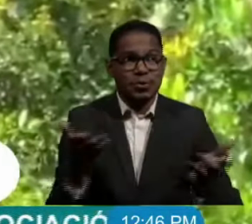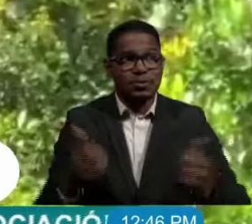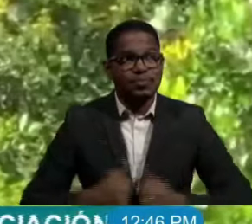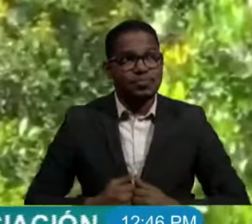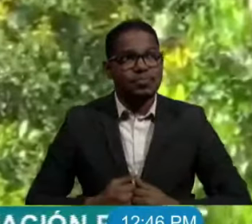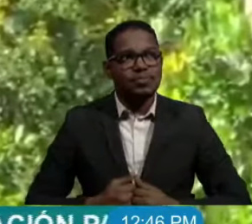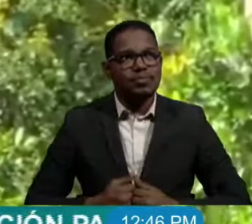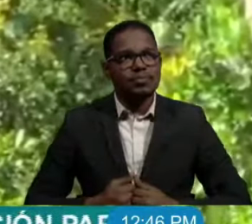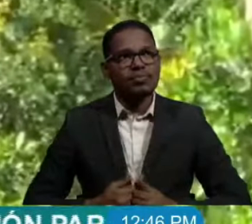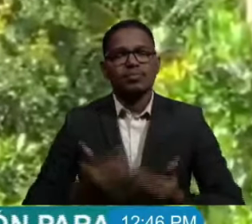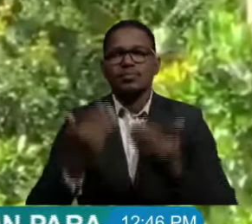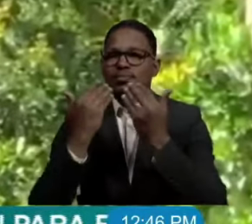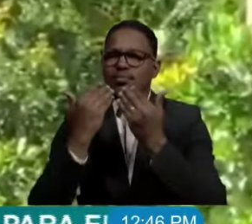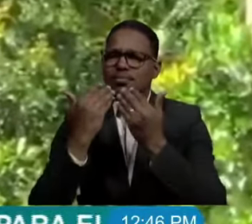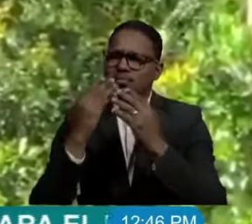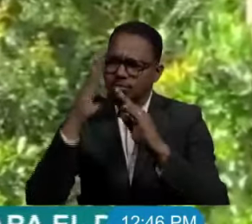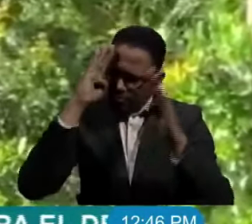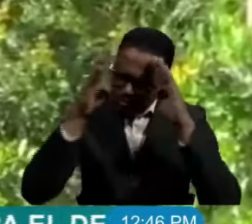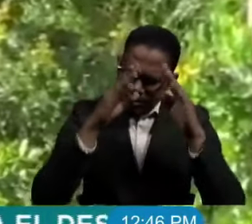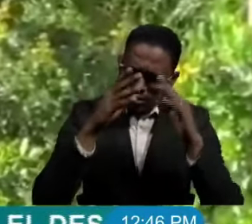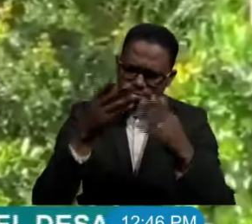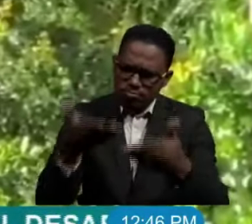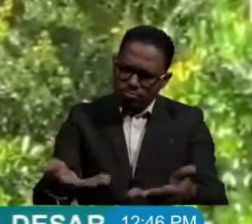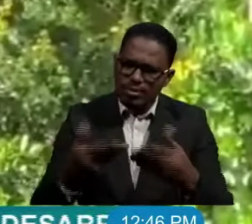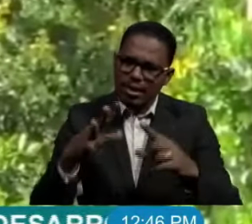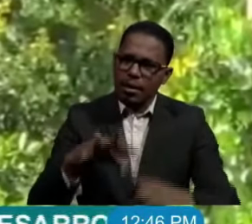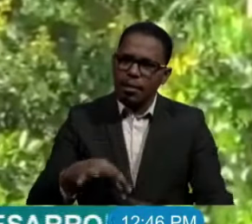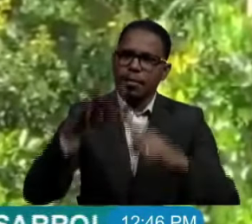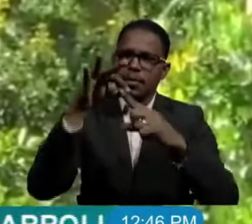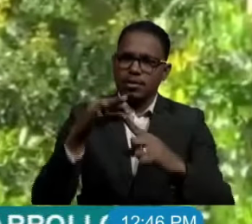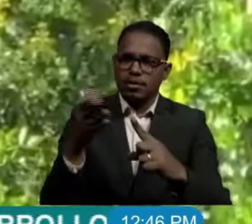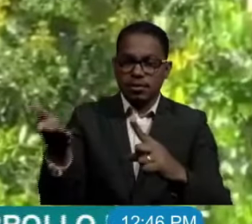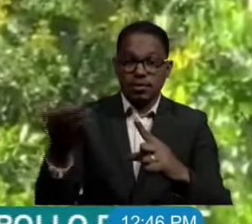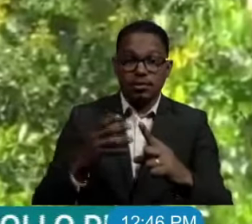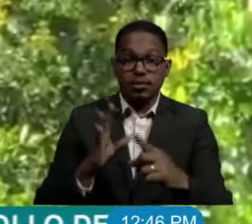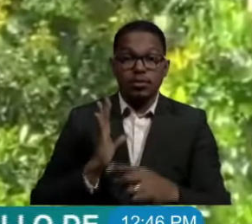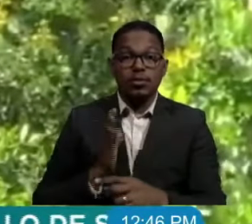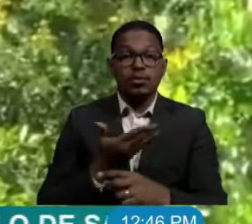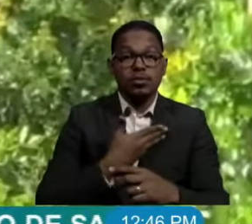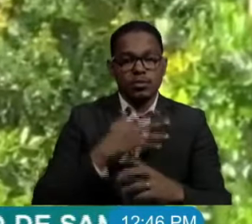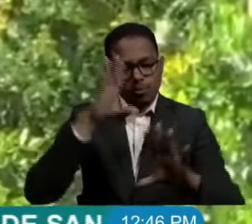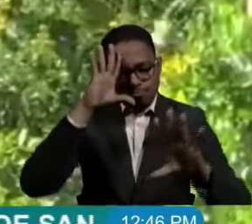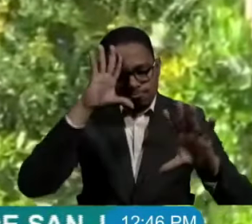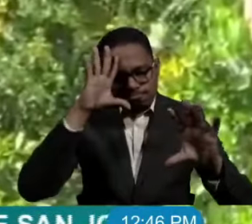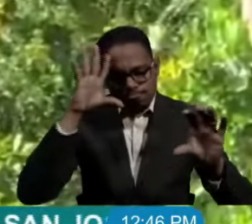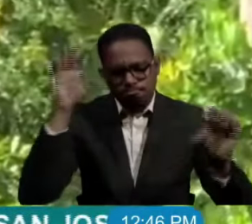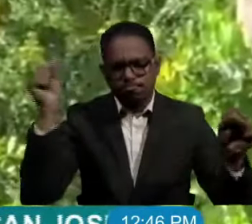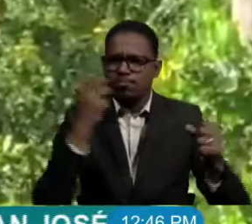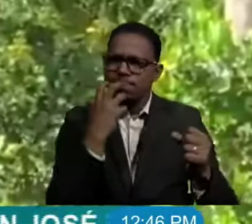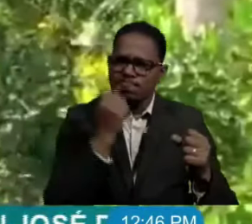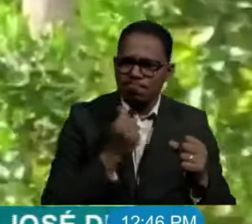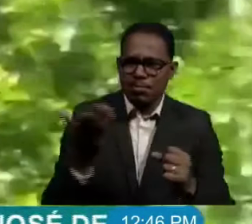saludo y una bienvenida especial para nuestro querido